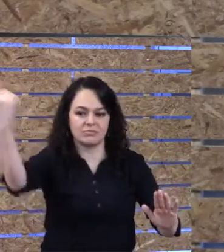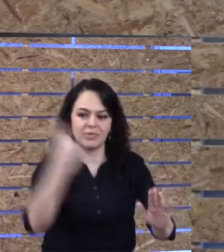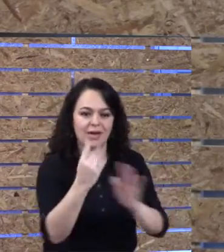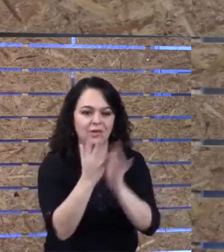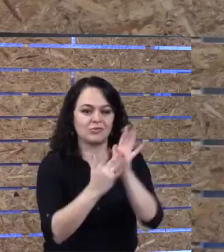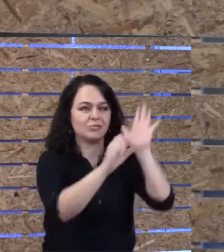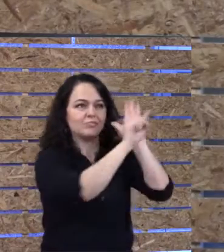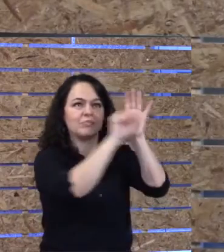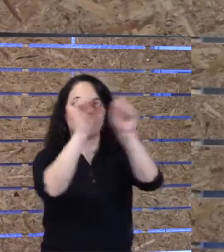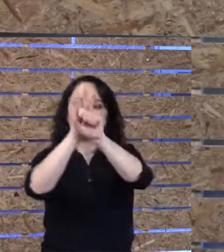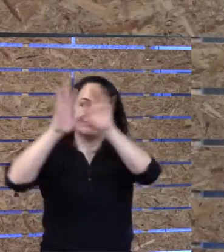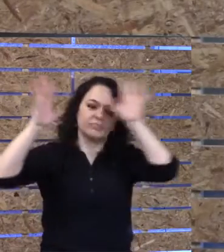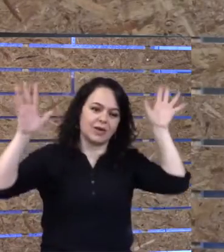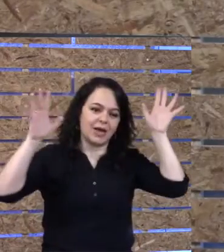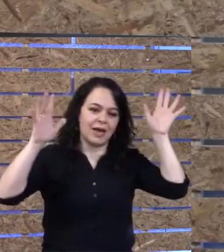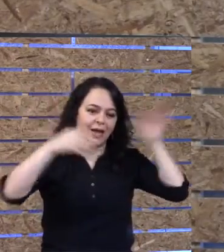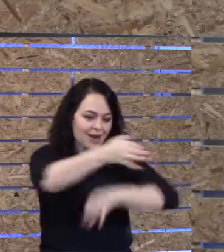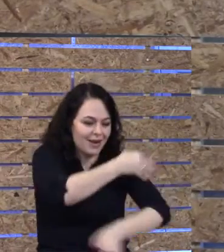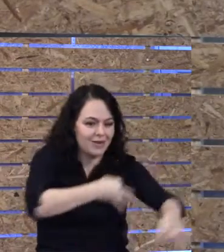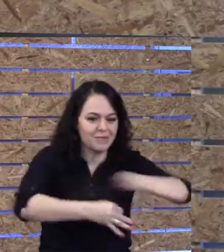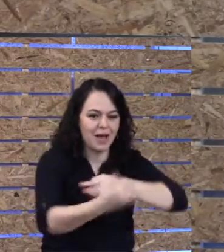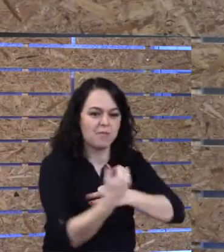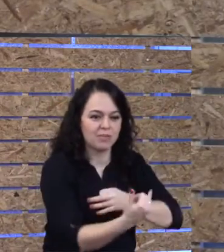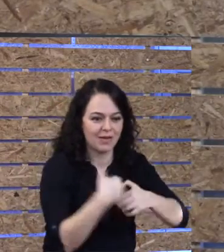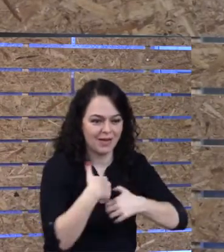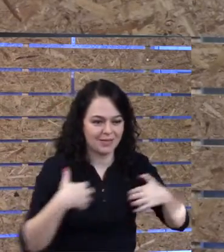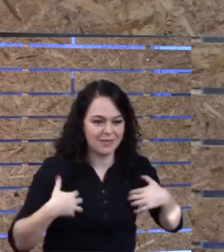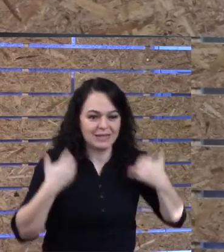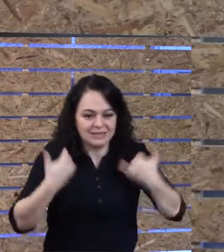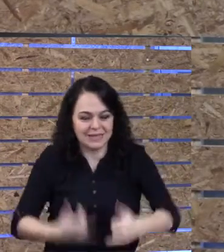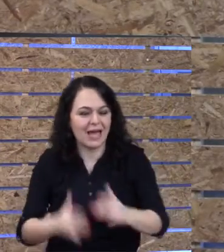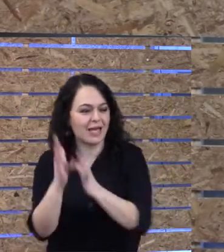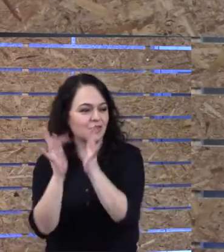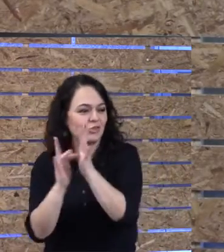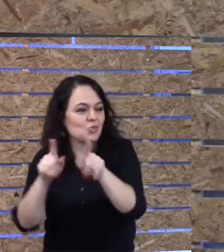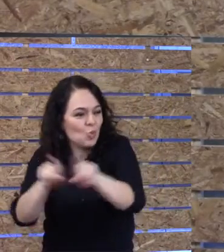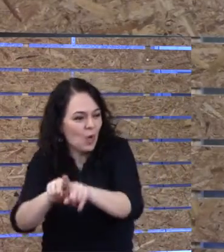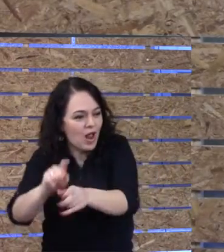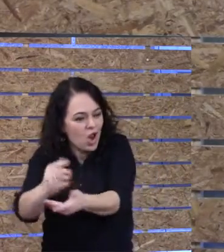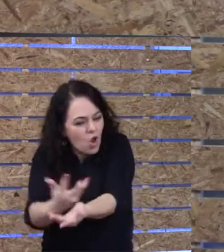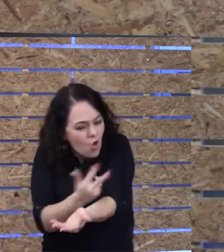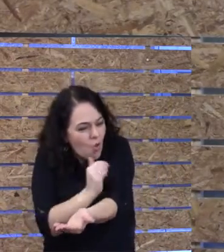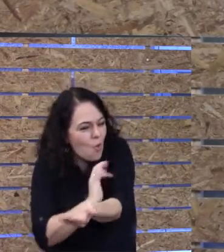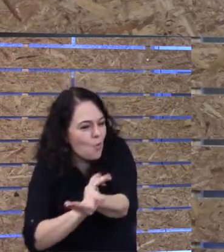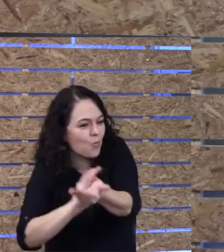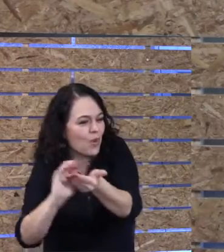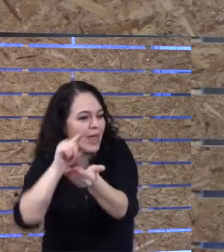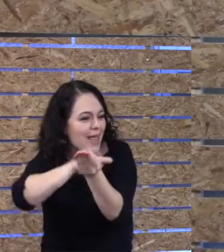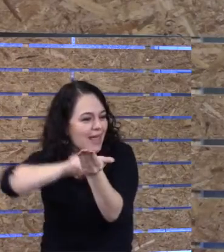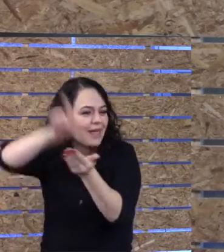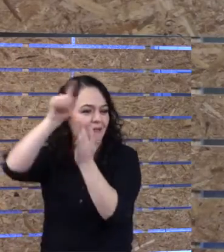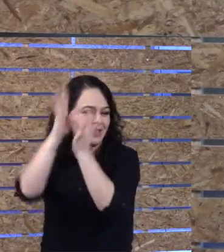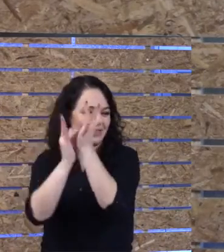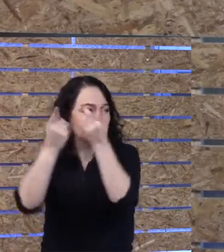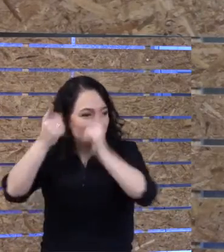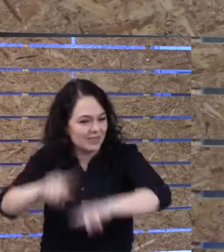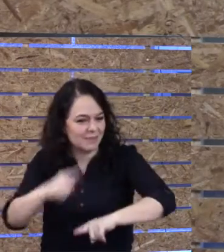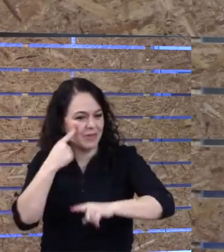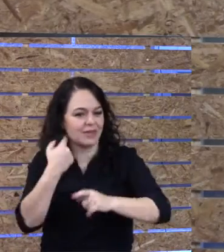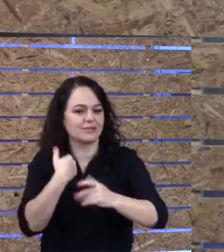muchas veces como que nosotros acompañamos y colaboramos con el pastor. Así que hemos de mirar este